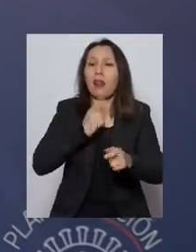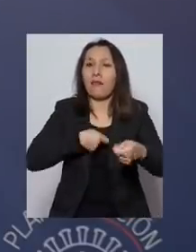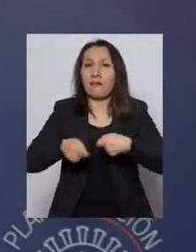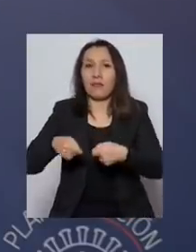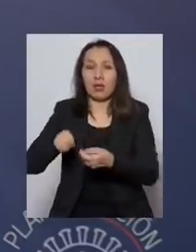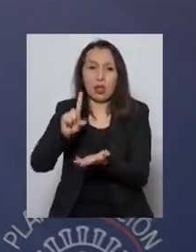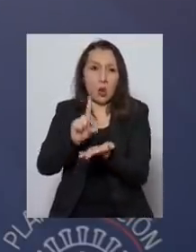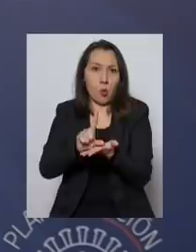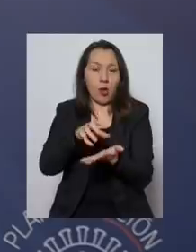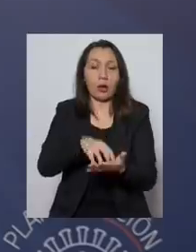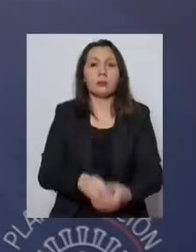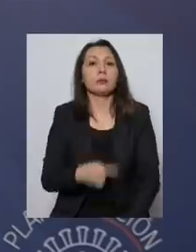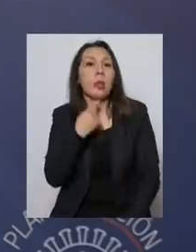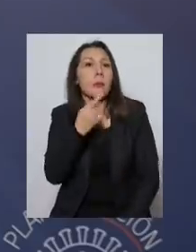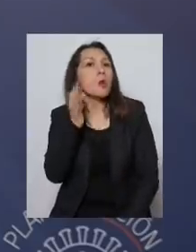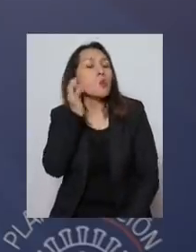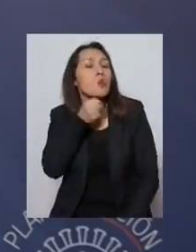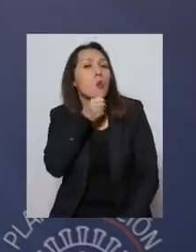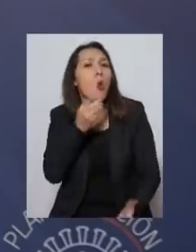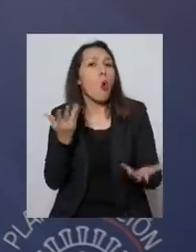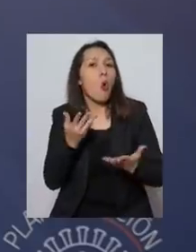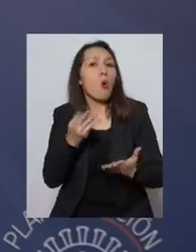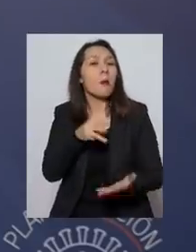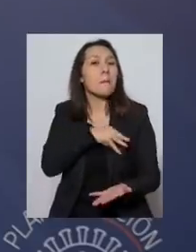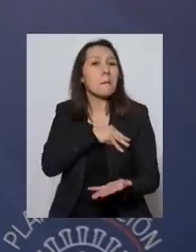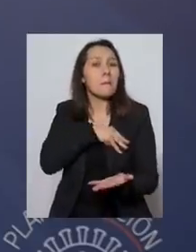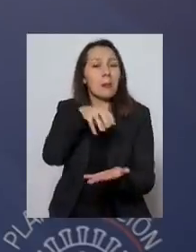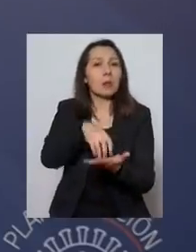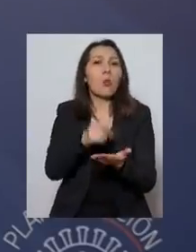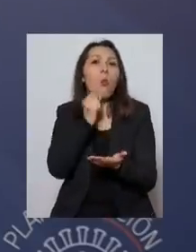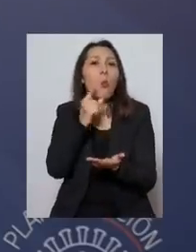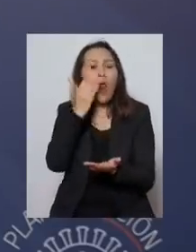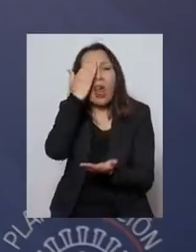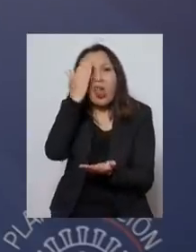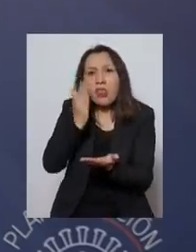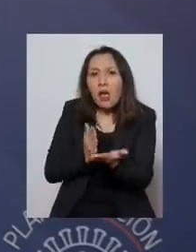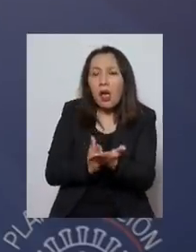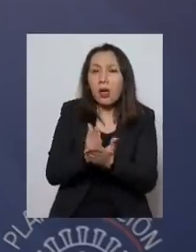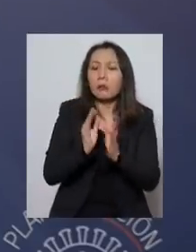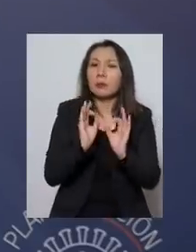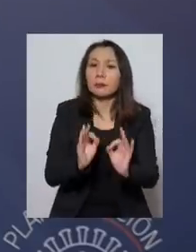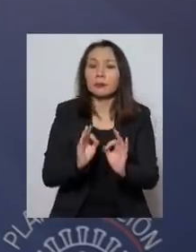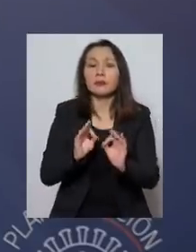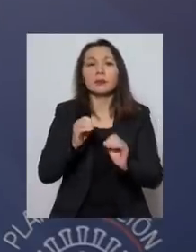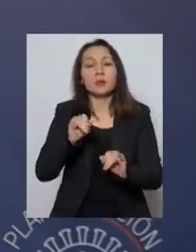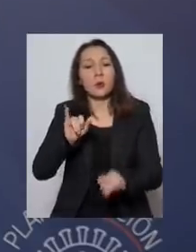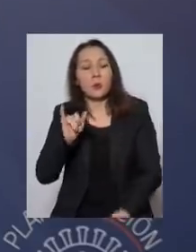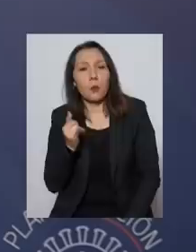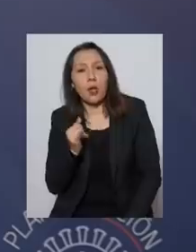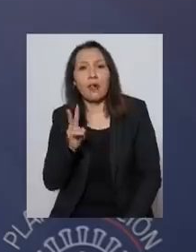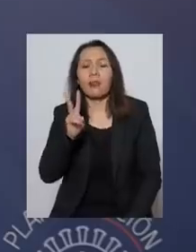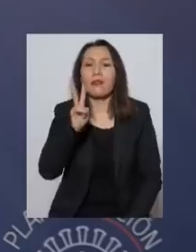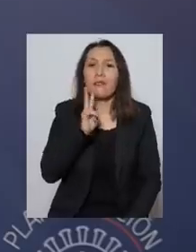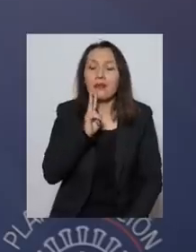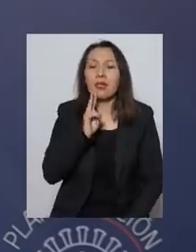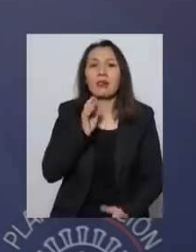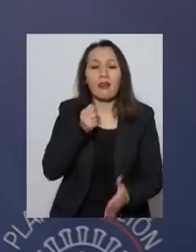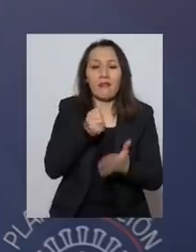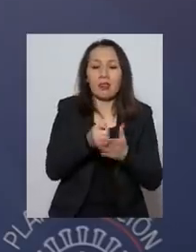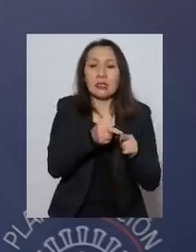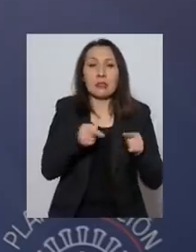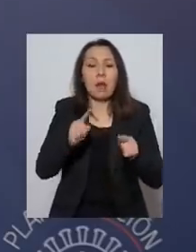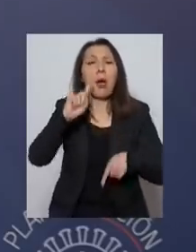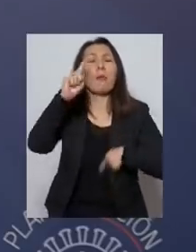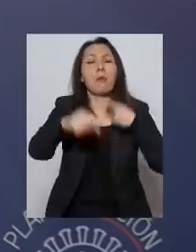locales. Ministro, ¿y cómo va a ser el proceso en la región metropolitana y qué día va a comenzar finalmente? Porque se habló del día jueves, del día viernes, fines de